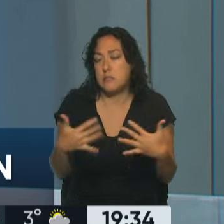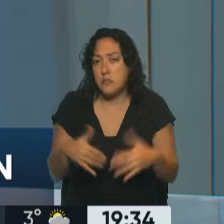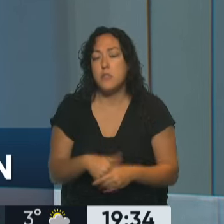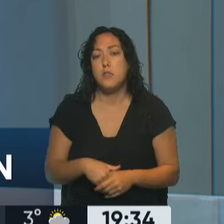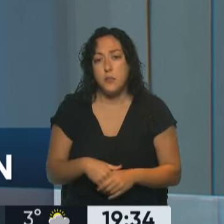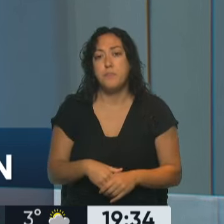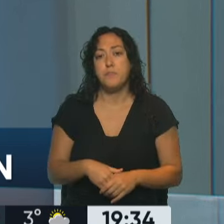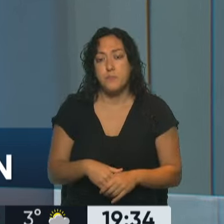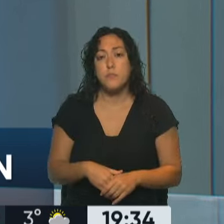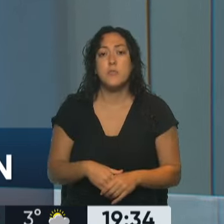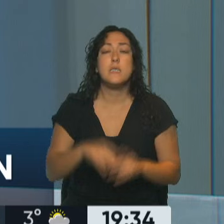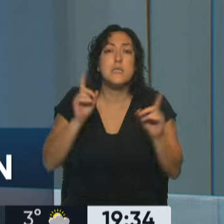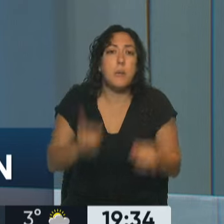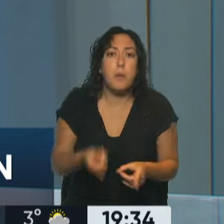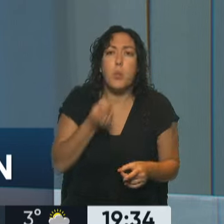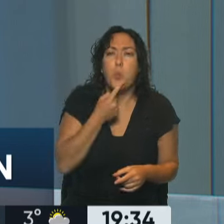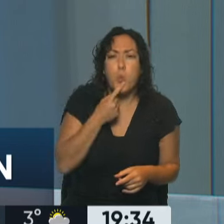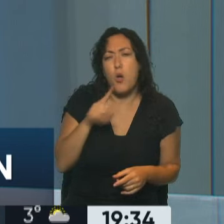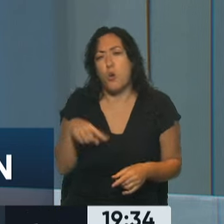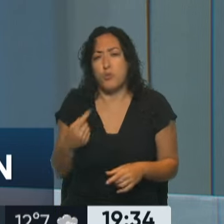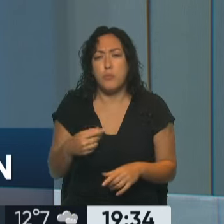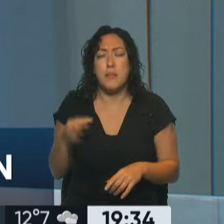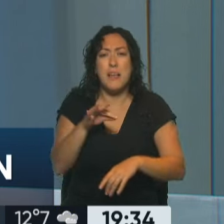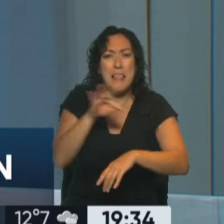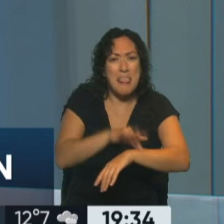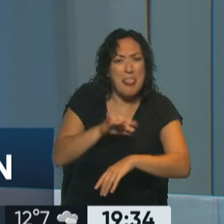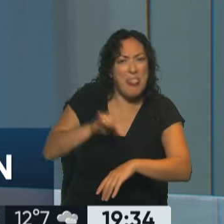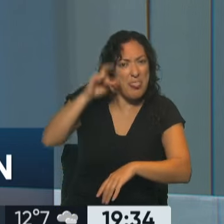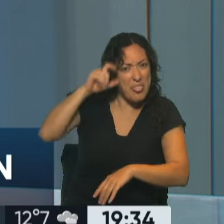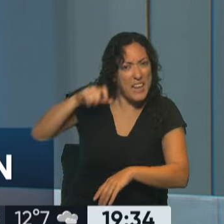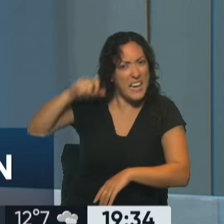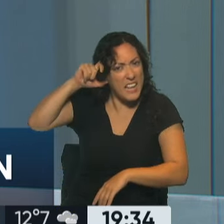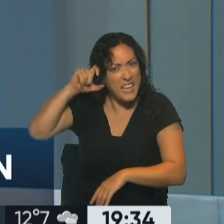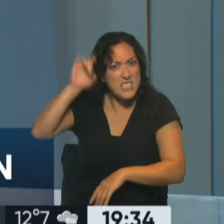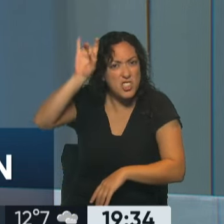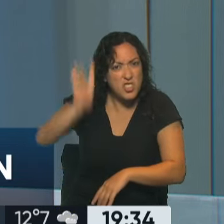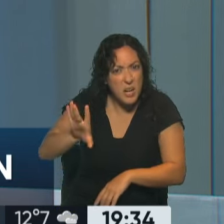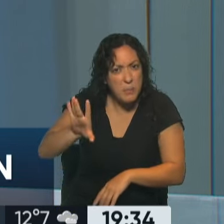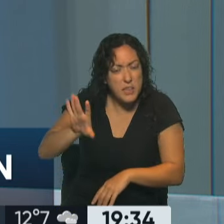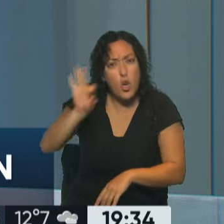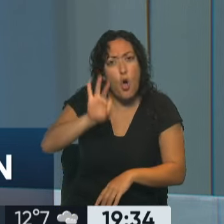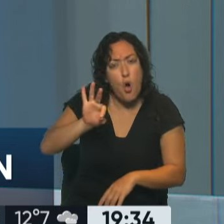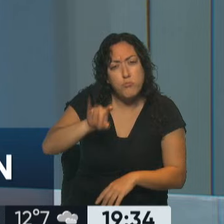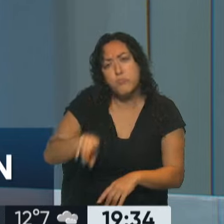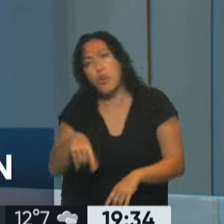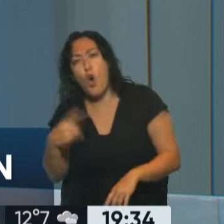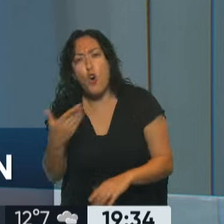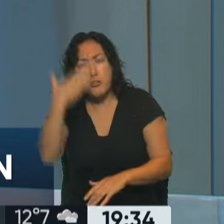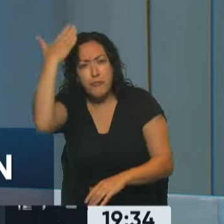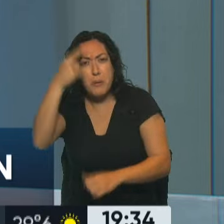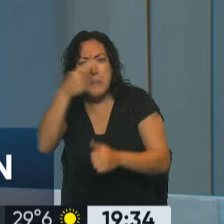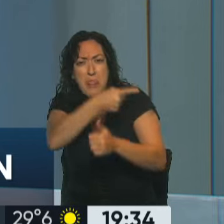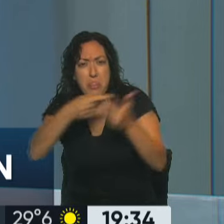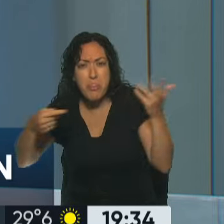esto también hay otras dudas Como por ejemplo solamente del dengue me tengo que cuidar qué otras enfermedades transmiten los mosquitos entre otras